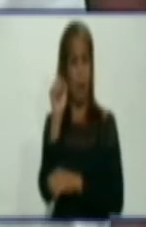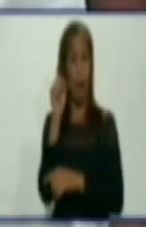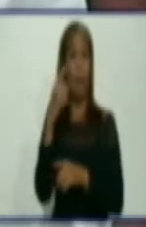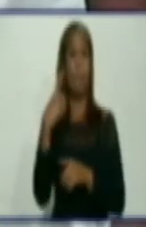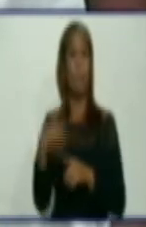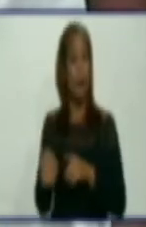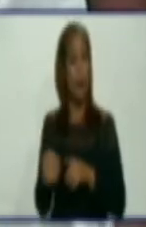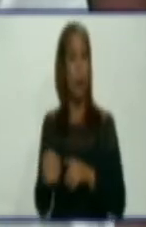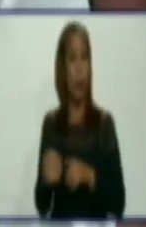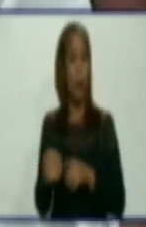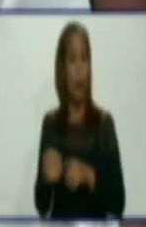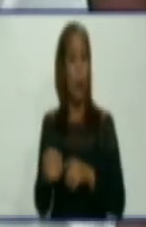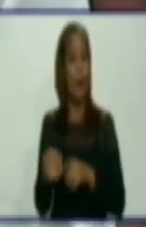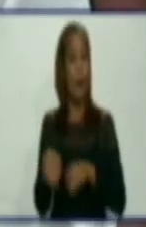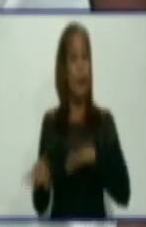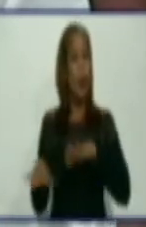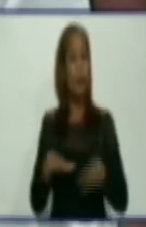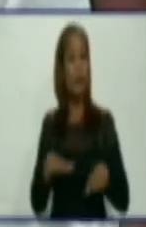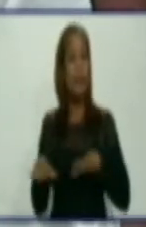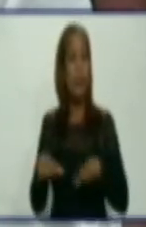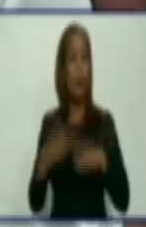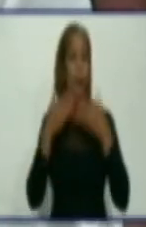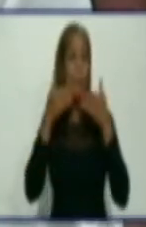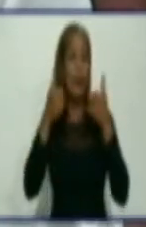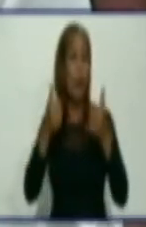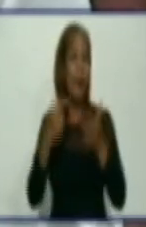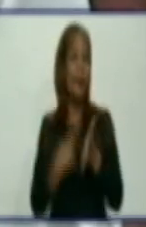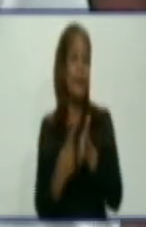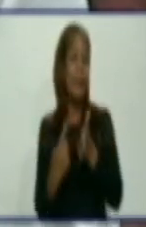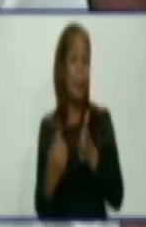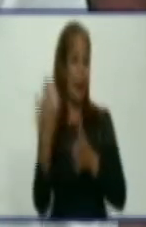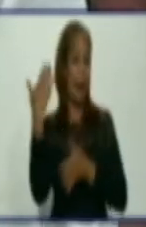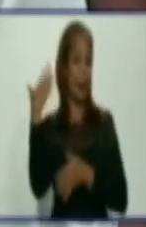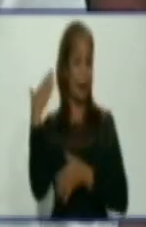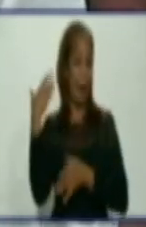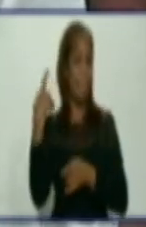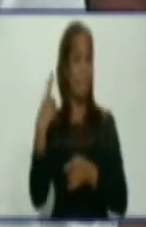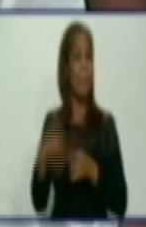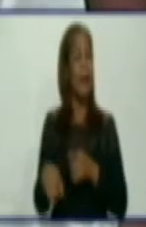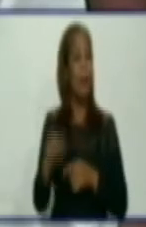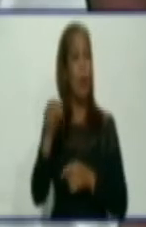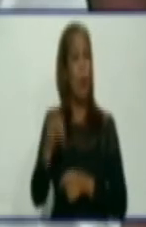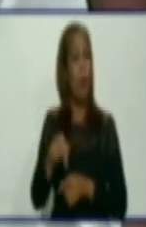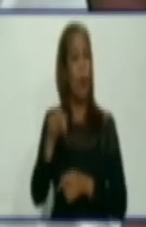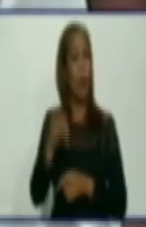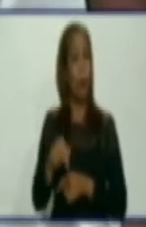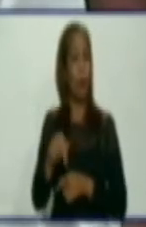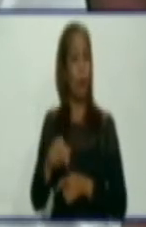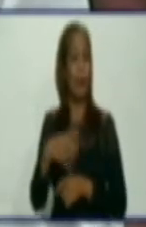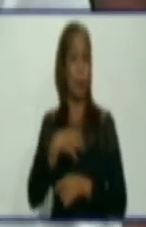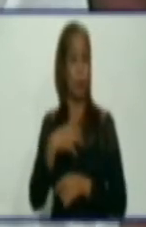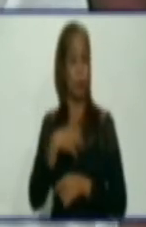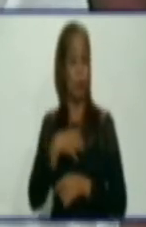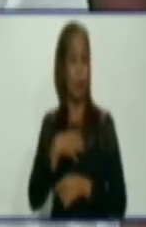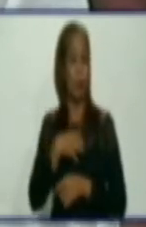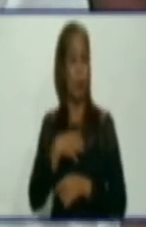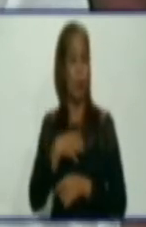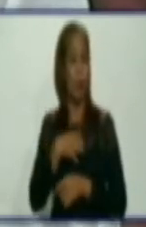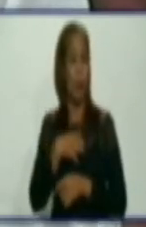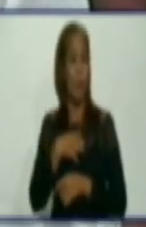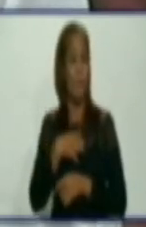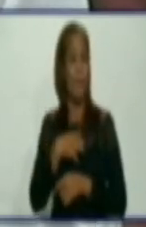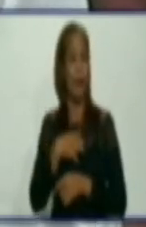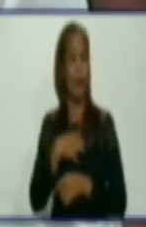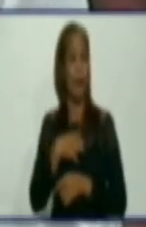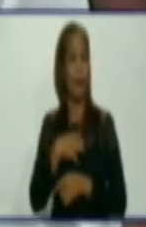unas condiciones mejores a que a semanas atrás. Si hoy la provincia ha detenido el crecimiento,